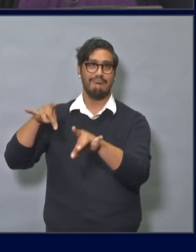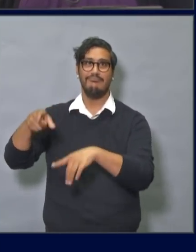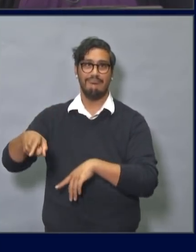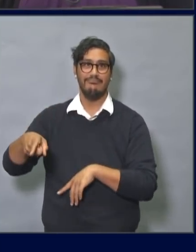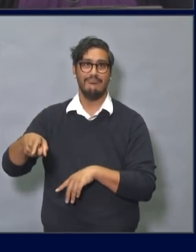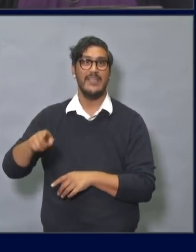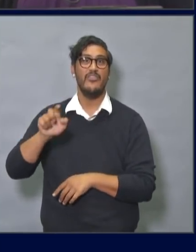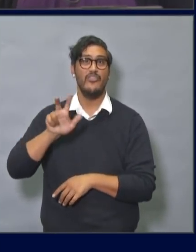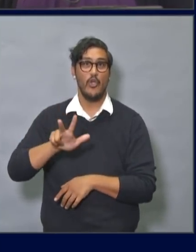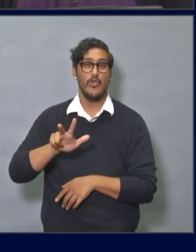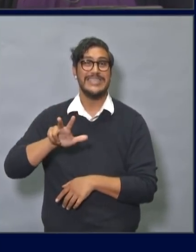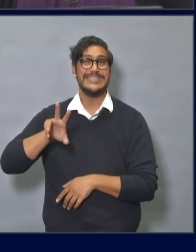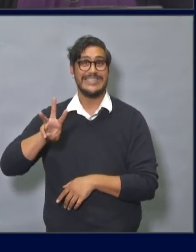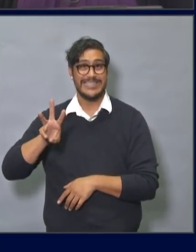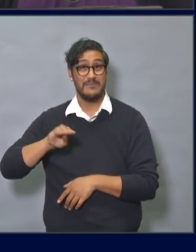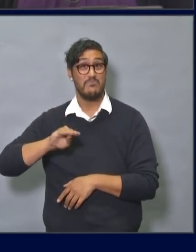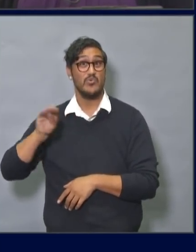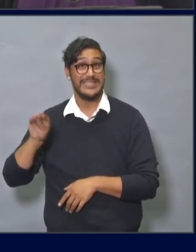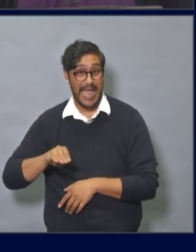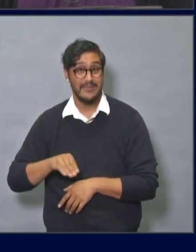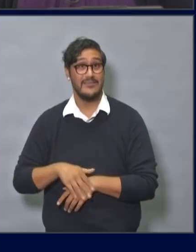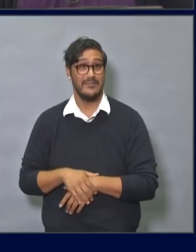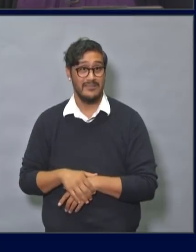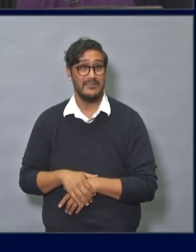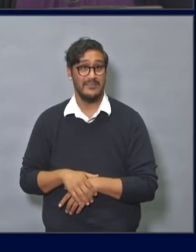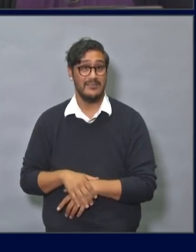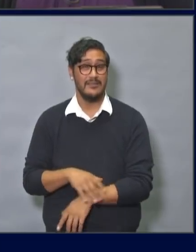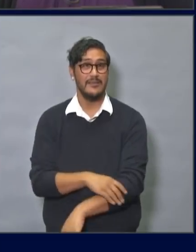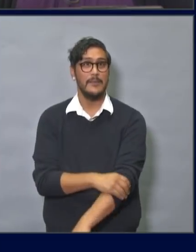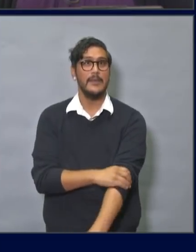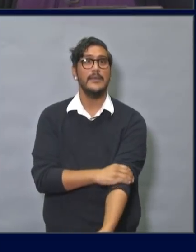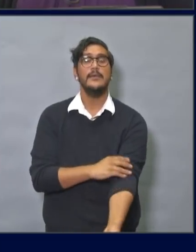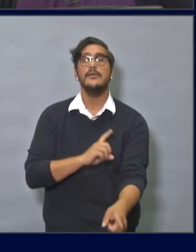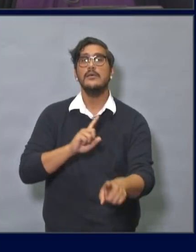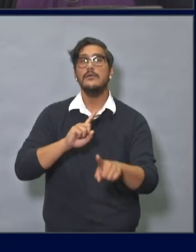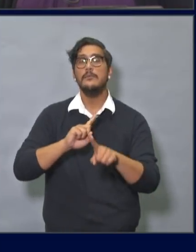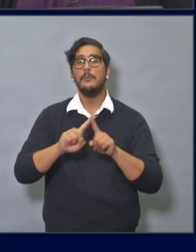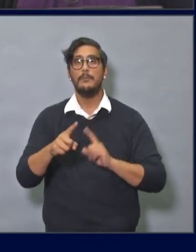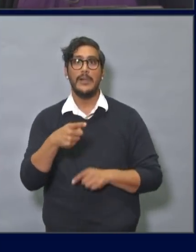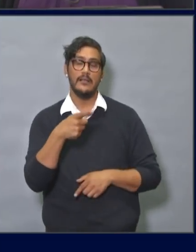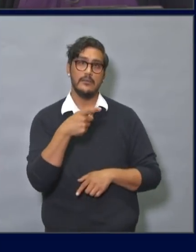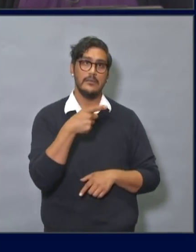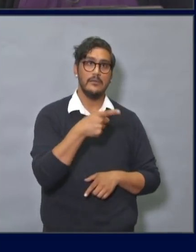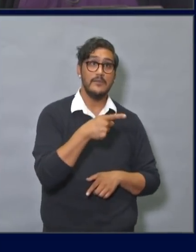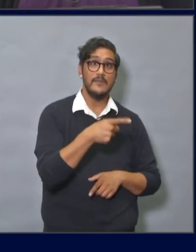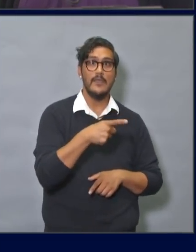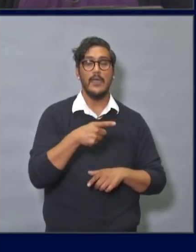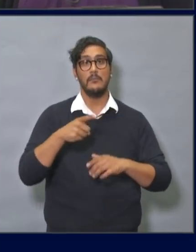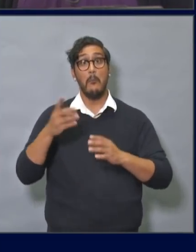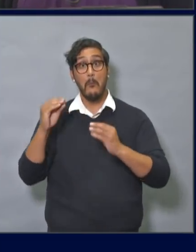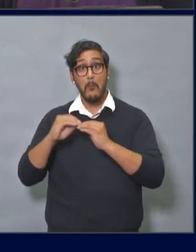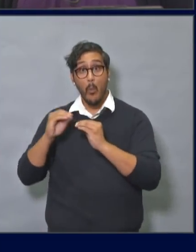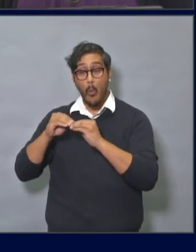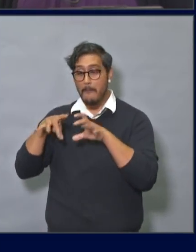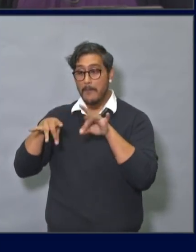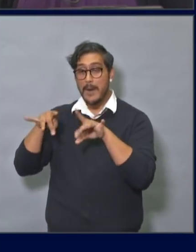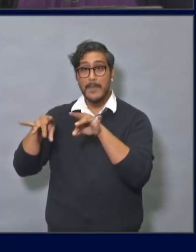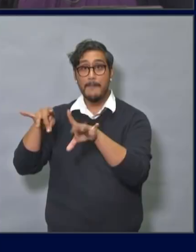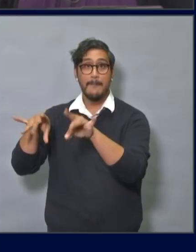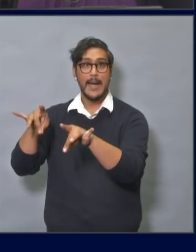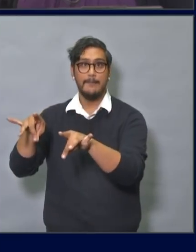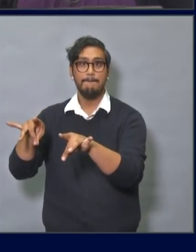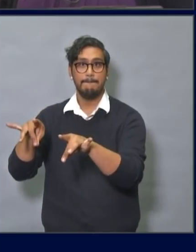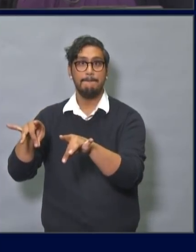un 36%, pero su porcentaje disminuye a medida que aumenta el número de casos en